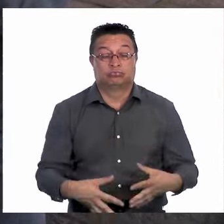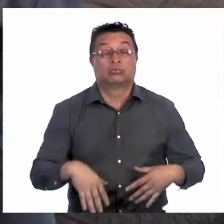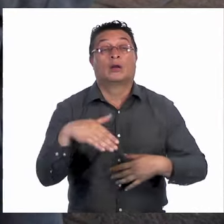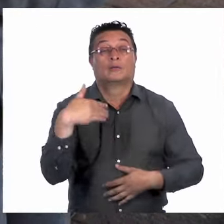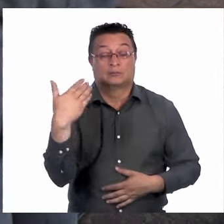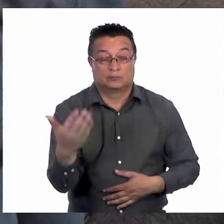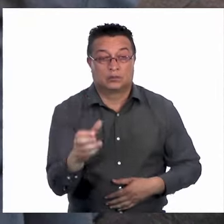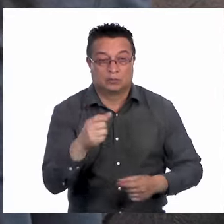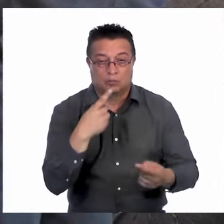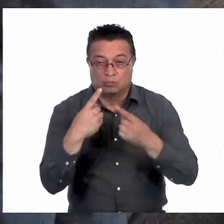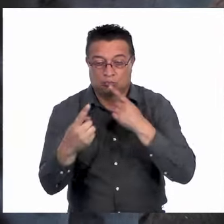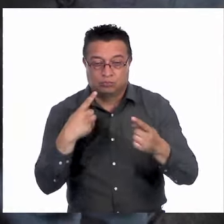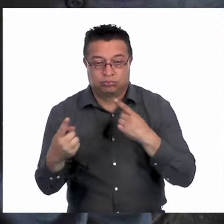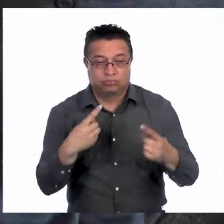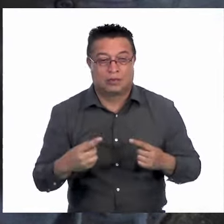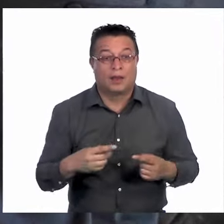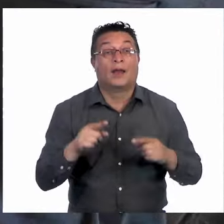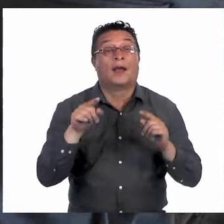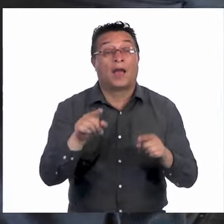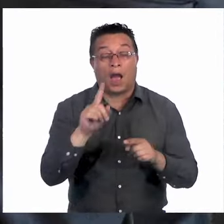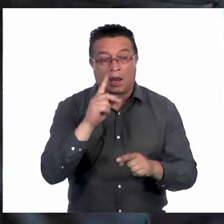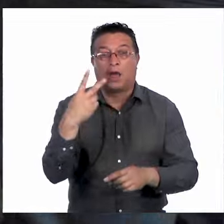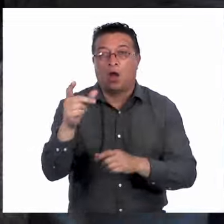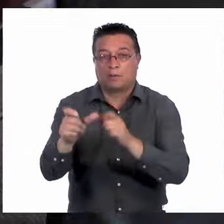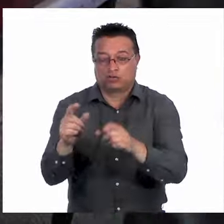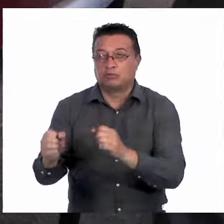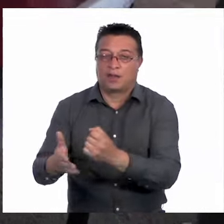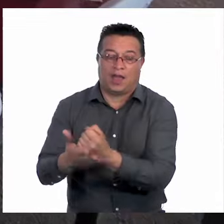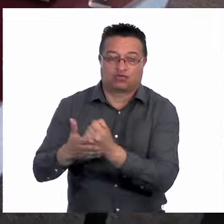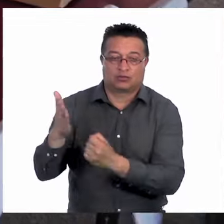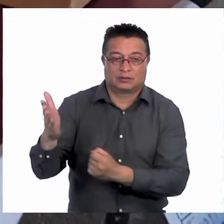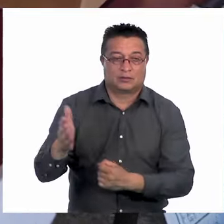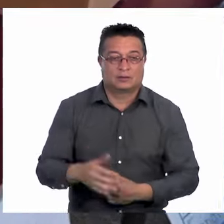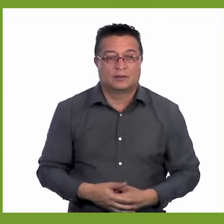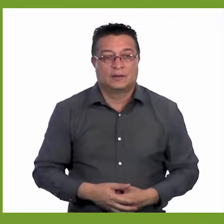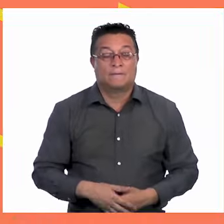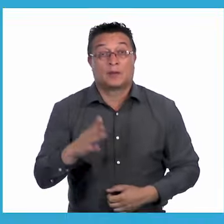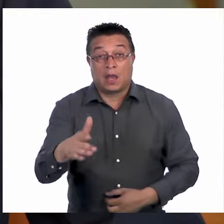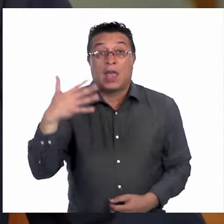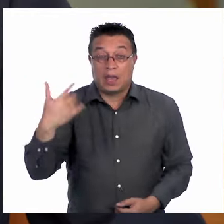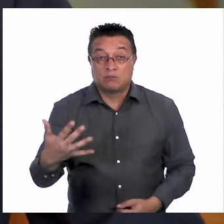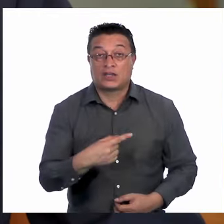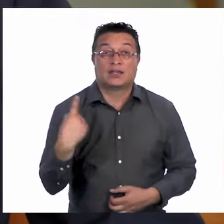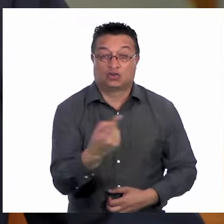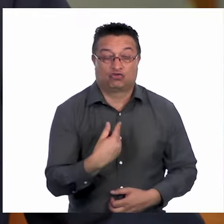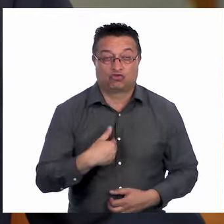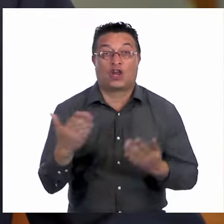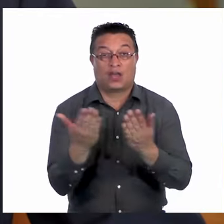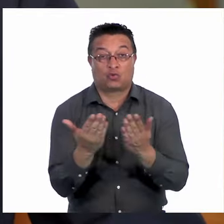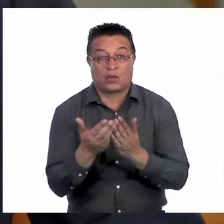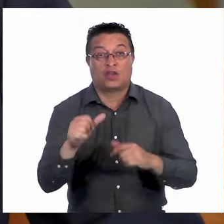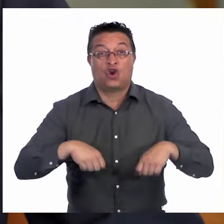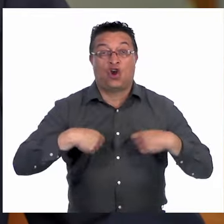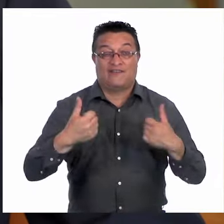código y ahí puedes introducir tu voto. Allá hay lapiceras para que puedas votar. Bueno, es importante que nosotros los